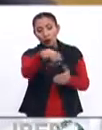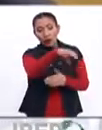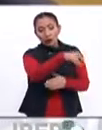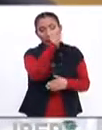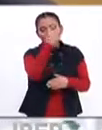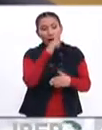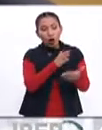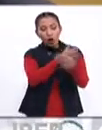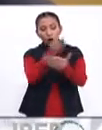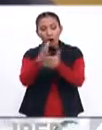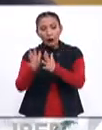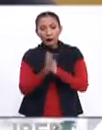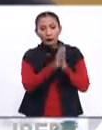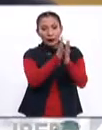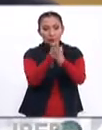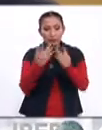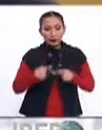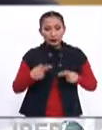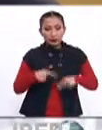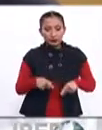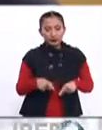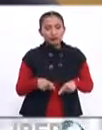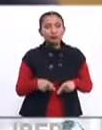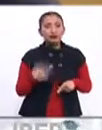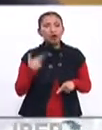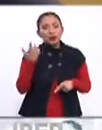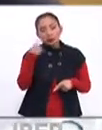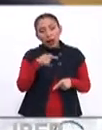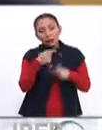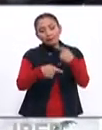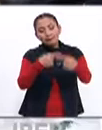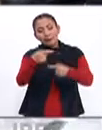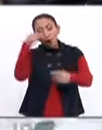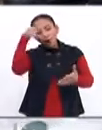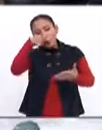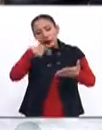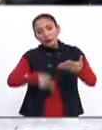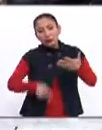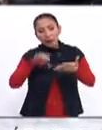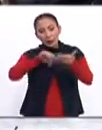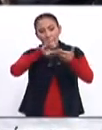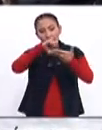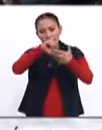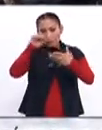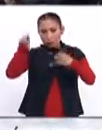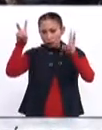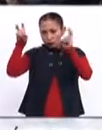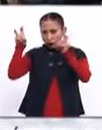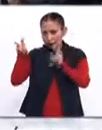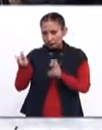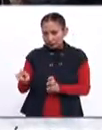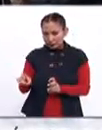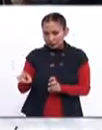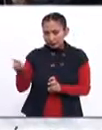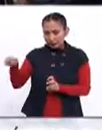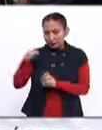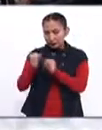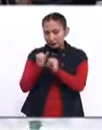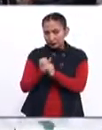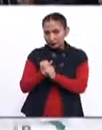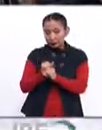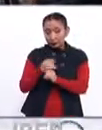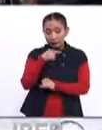una mayor participación ciudadana en la consecución de los objetivos y metas de la agenda. En lo